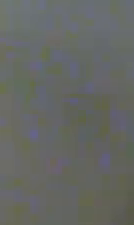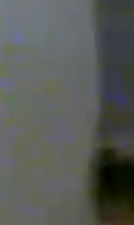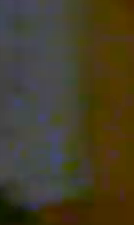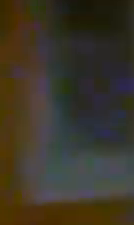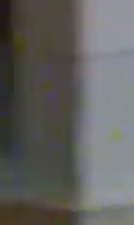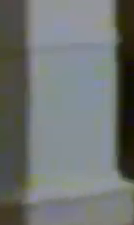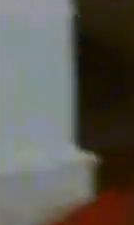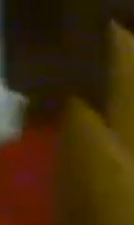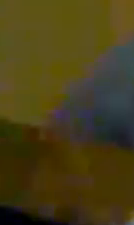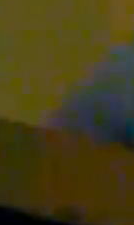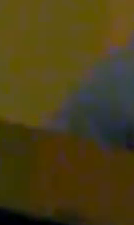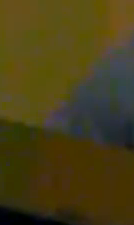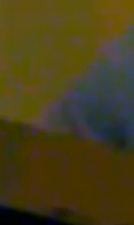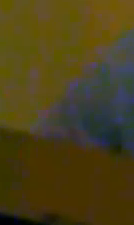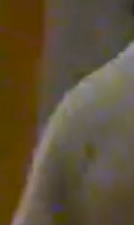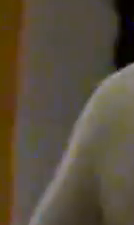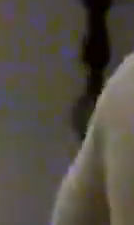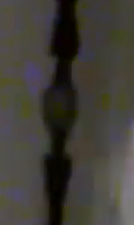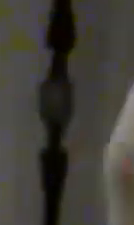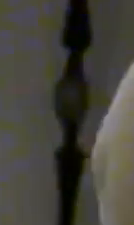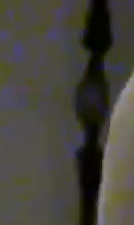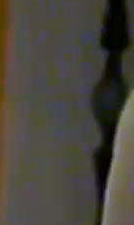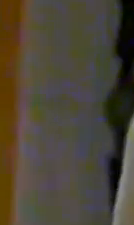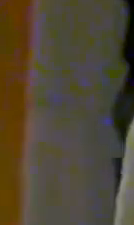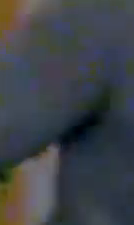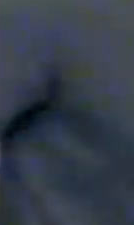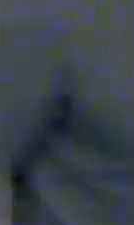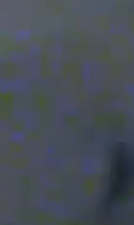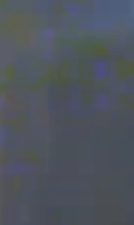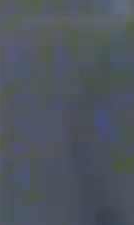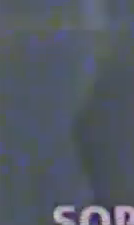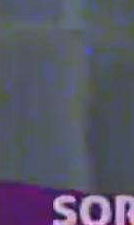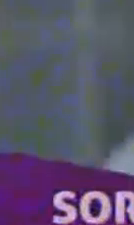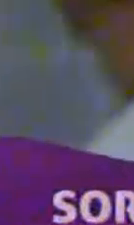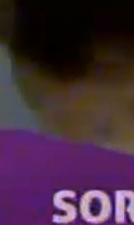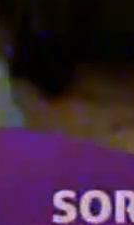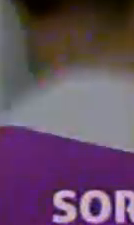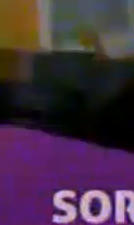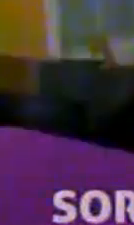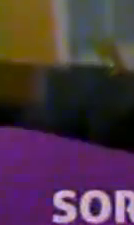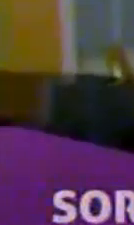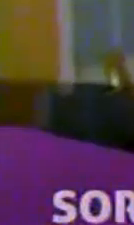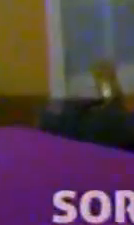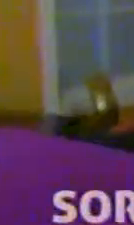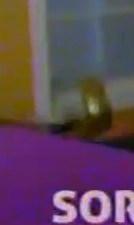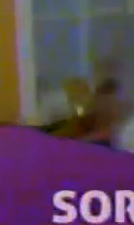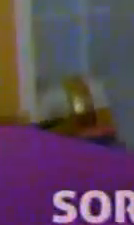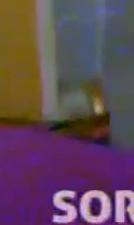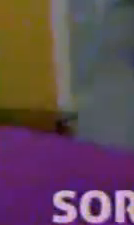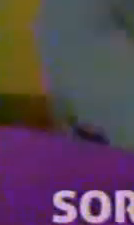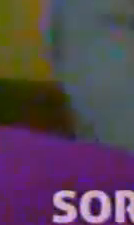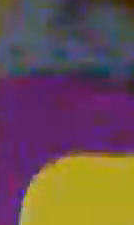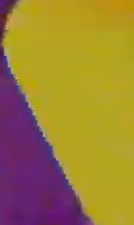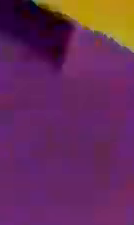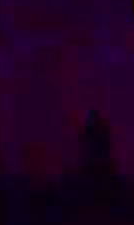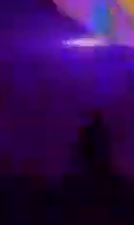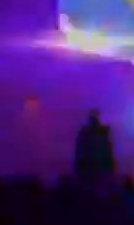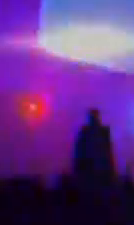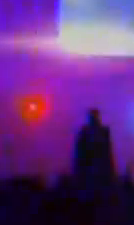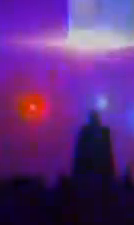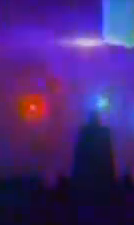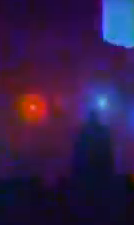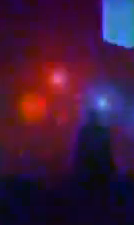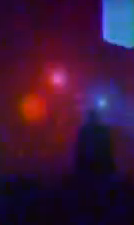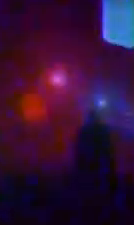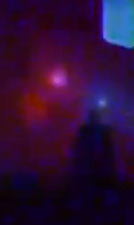aquí. ¡Échame si puedes! ¡Por supuesto que lo voy a hacer! ¿Tú? ¿Y cuántos más? Sorprendido. Hoy, 11 horas,